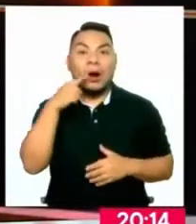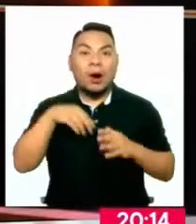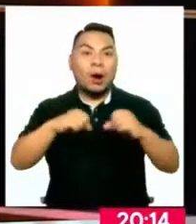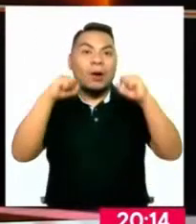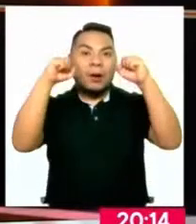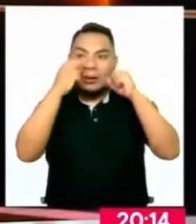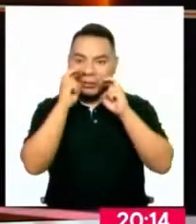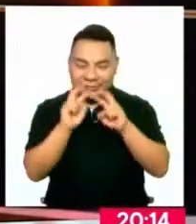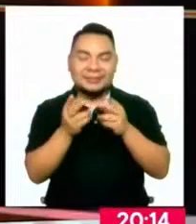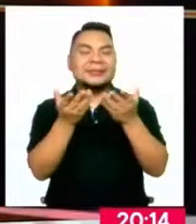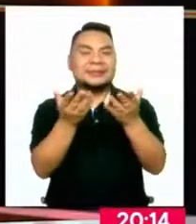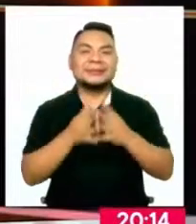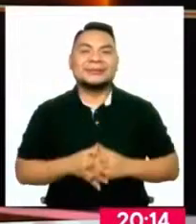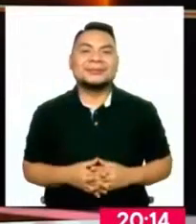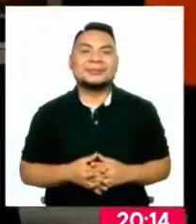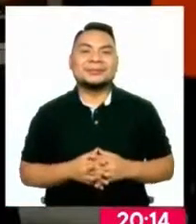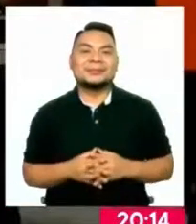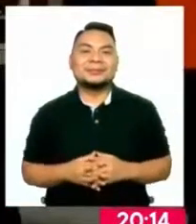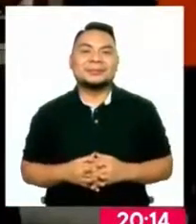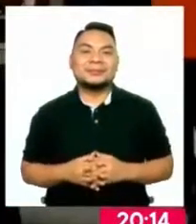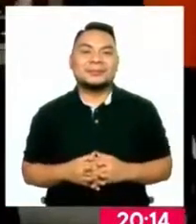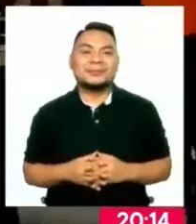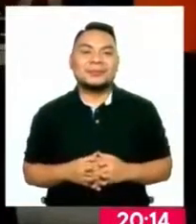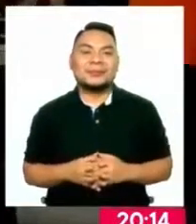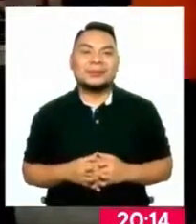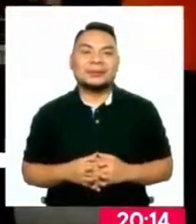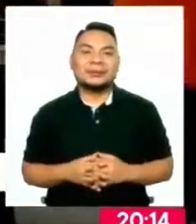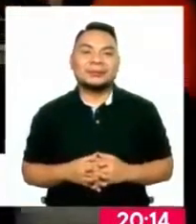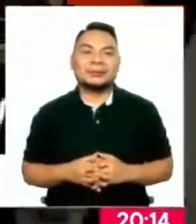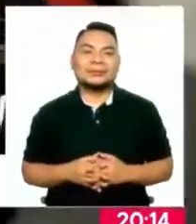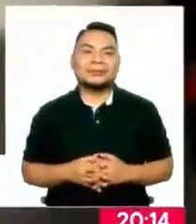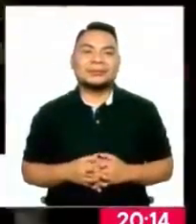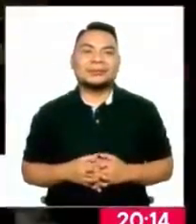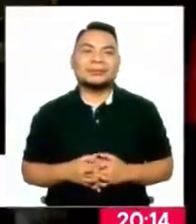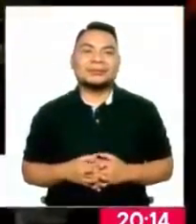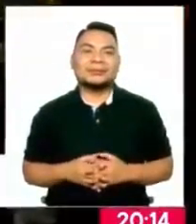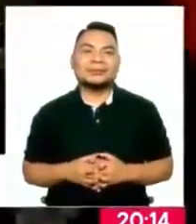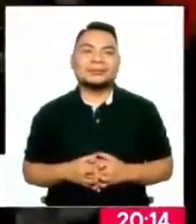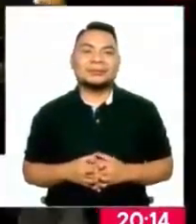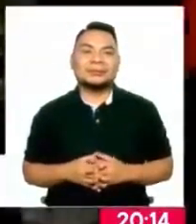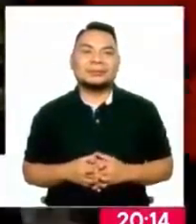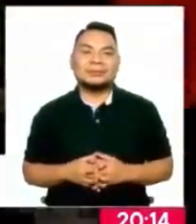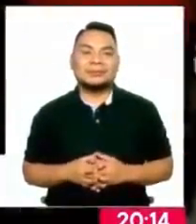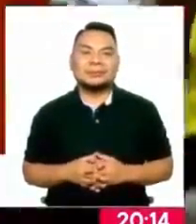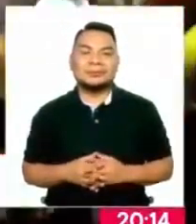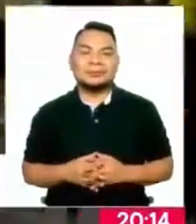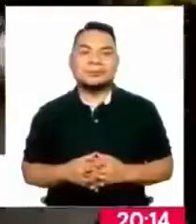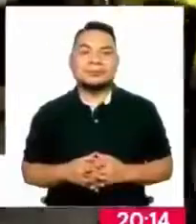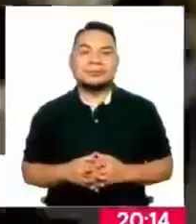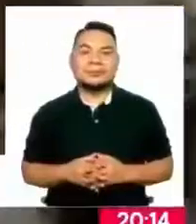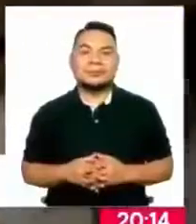anotó el gol de la victoria. Vamos a verlo.